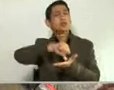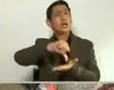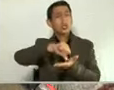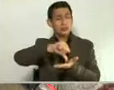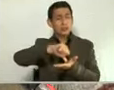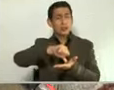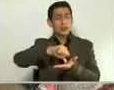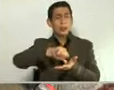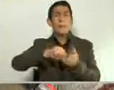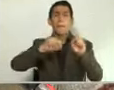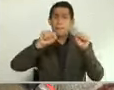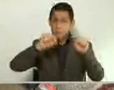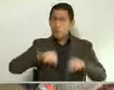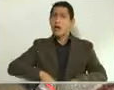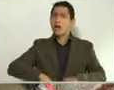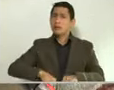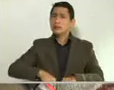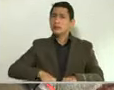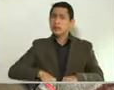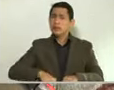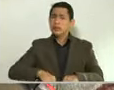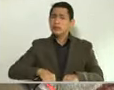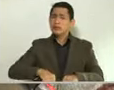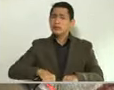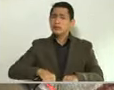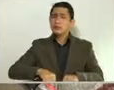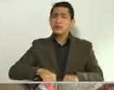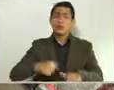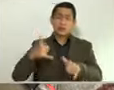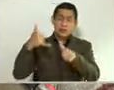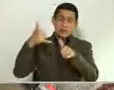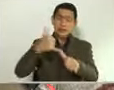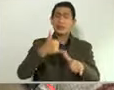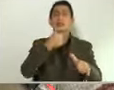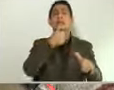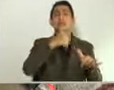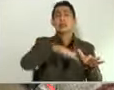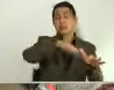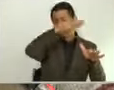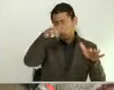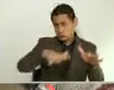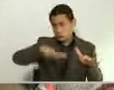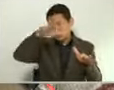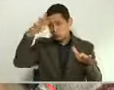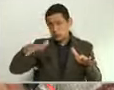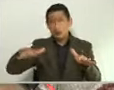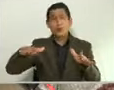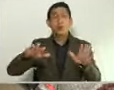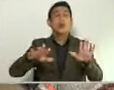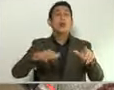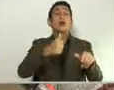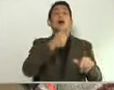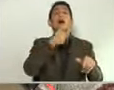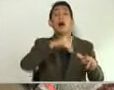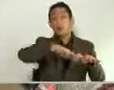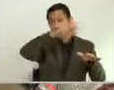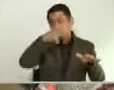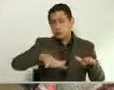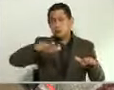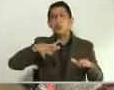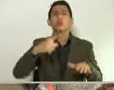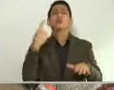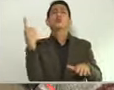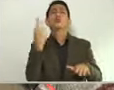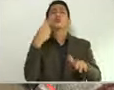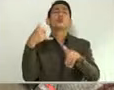caracterizado por ser la primera ciudad en todo. Somos la primera ciudad que tiene una piscina que solamente la tienen los buques internacionales, donde el sector más pobre. ¿Por qué? Porque